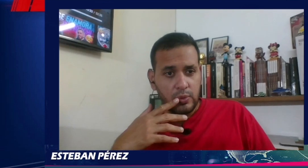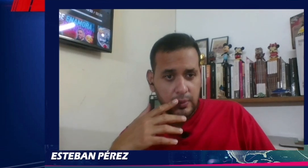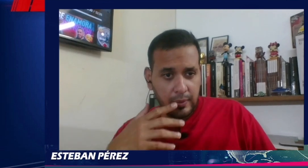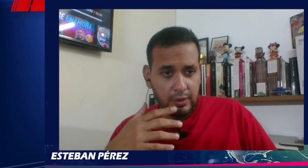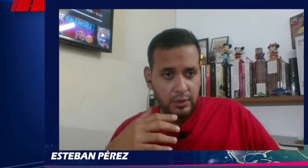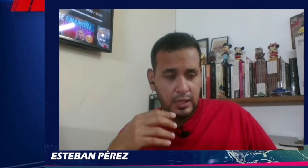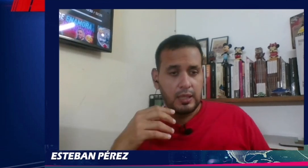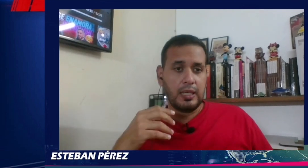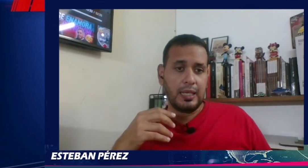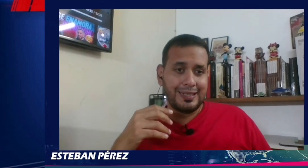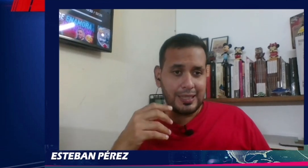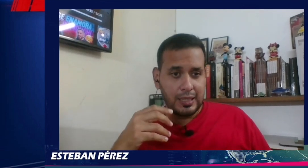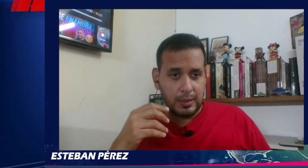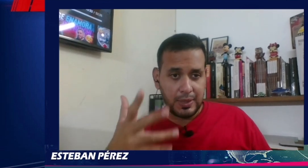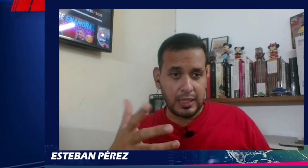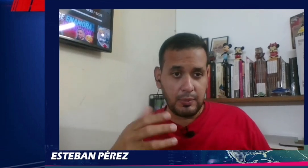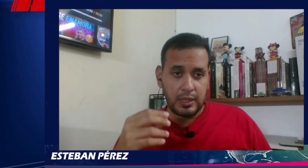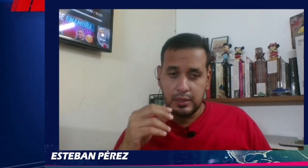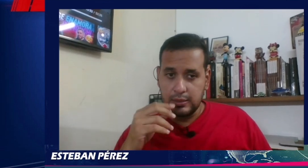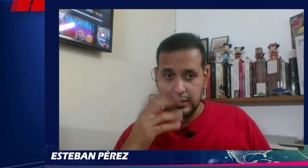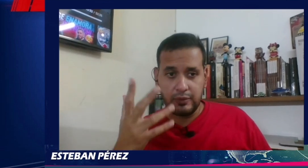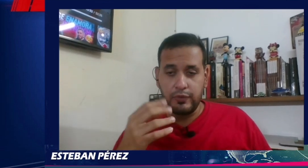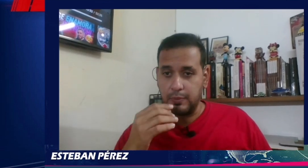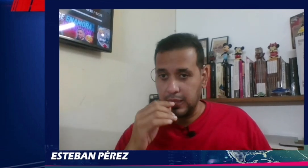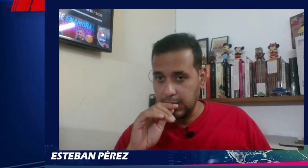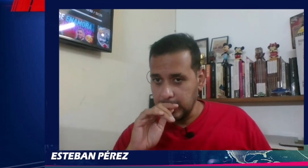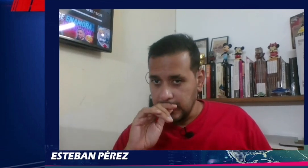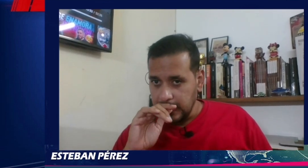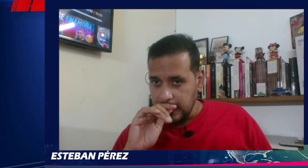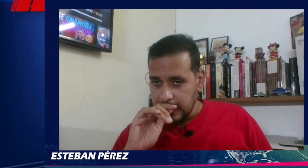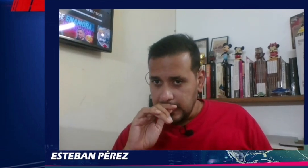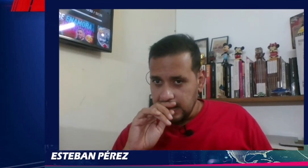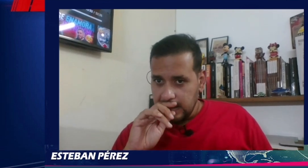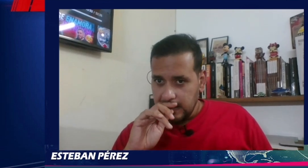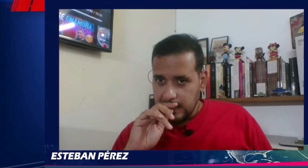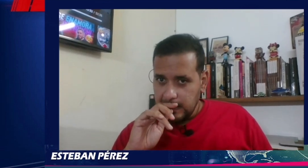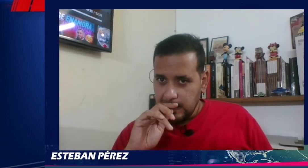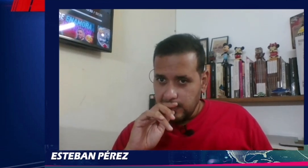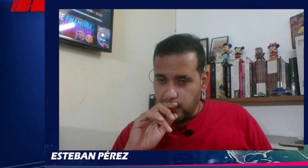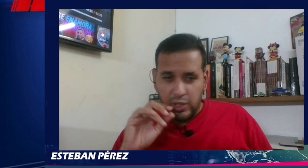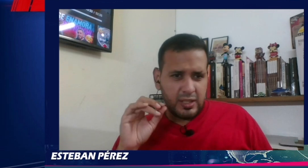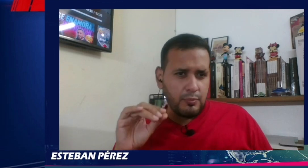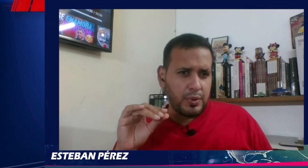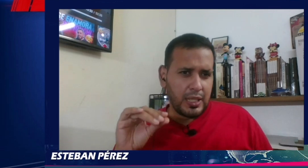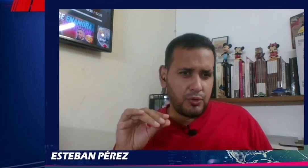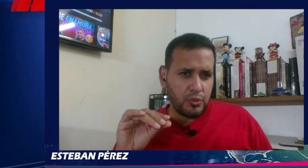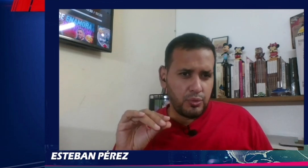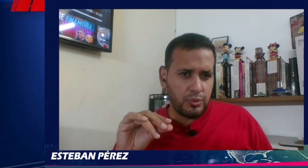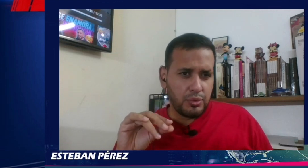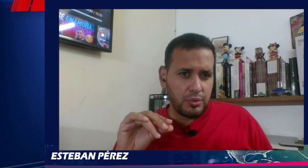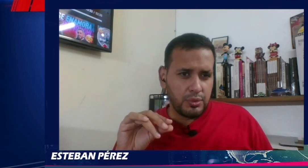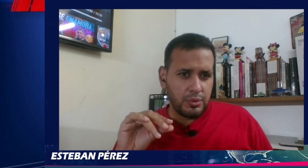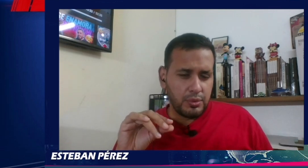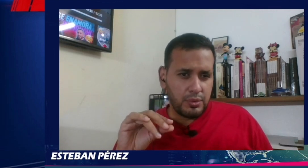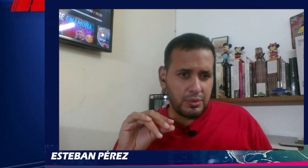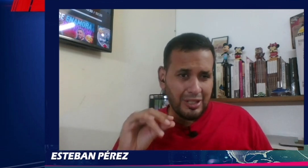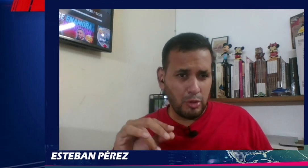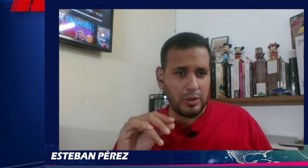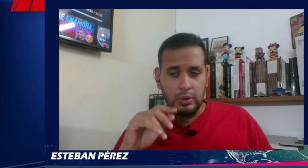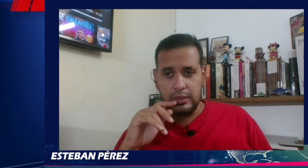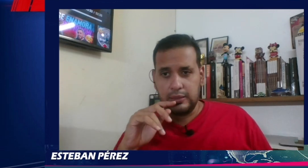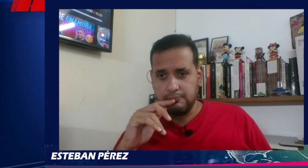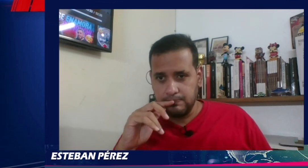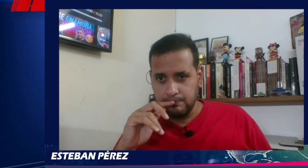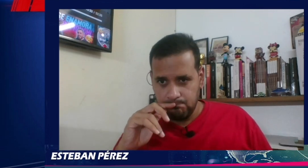no sobrevivieron a esta pandemia, a esta enfermedad, por el simple hecho de